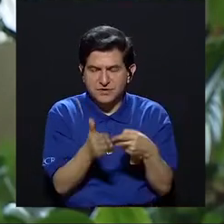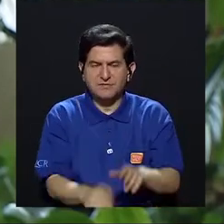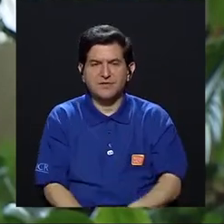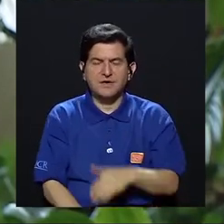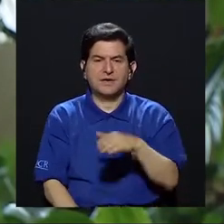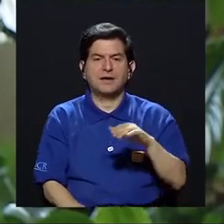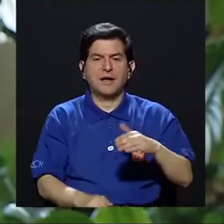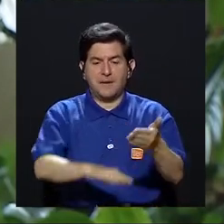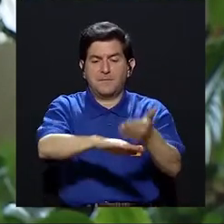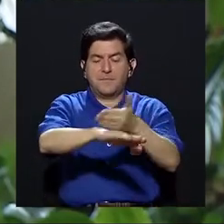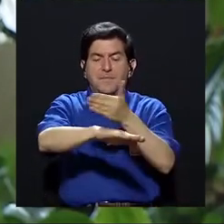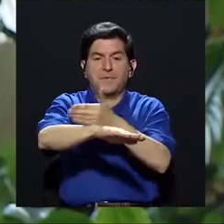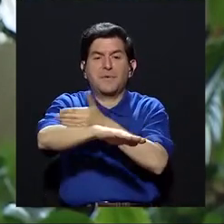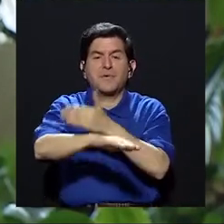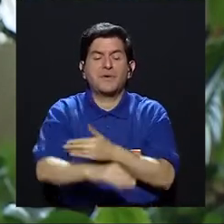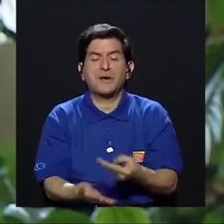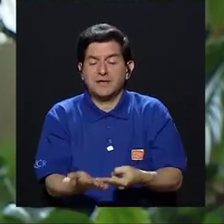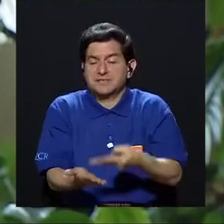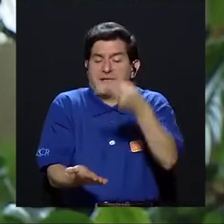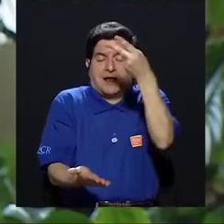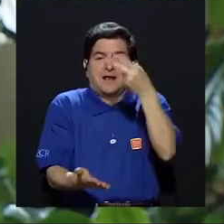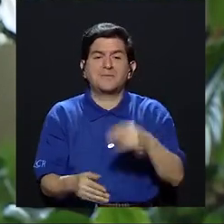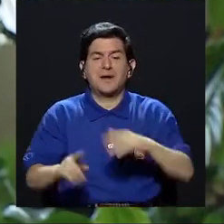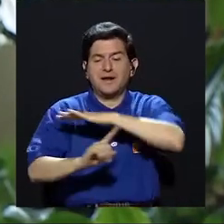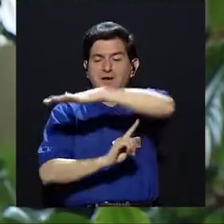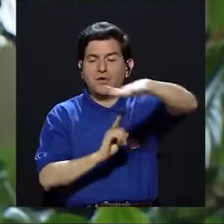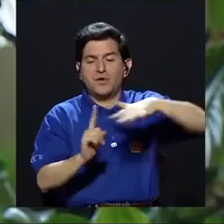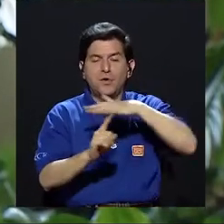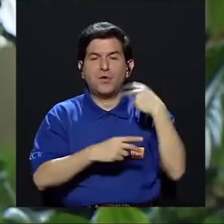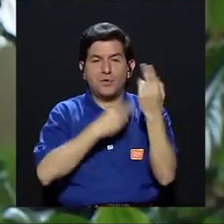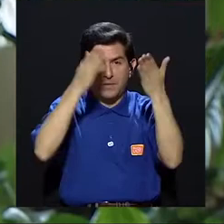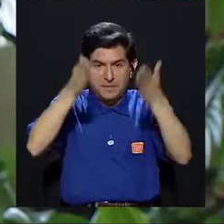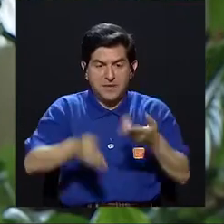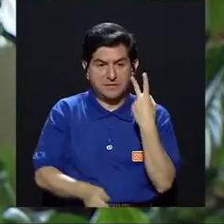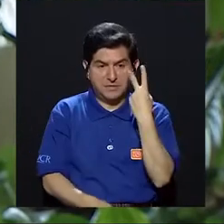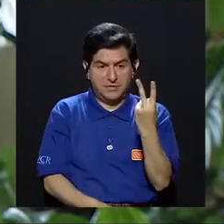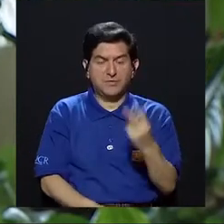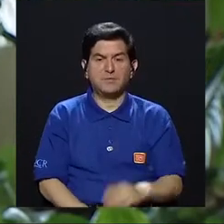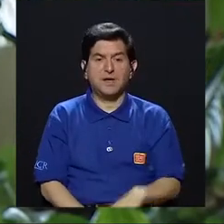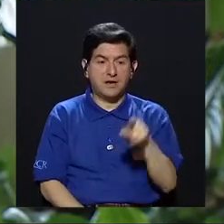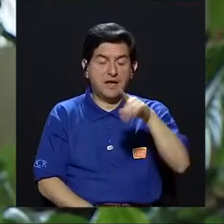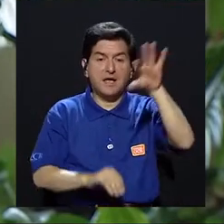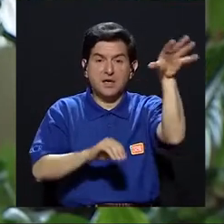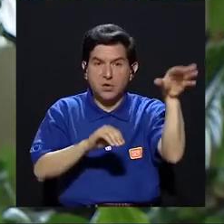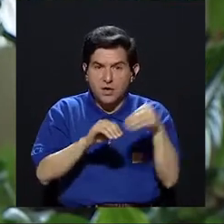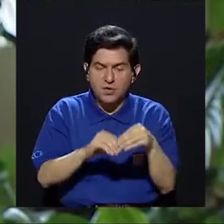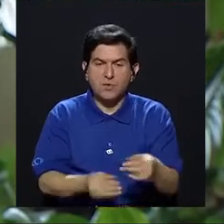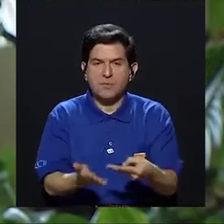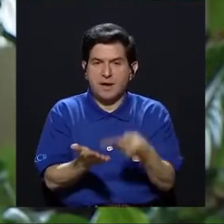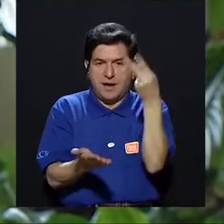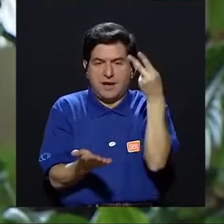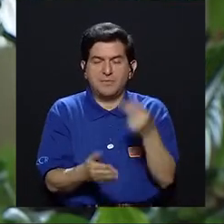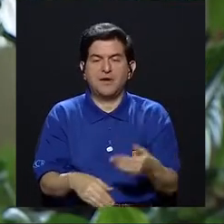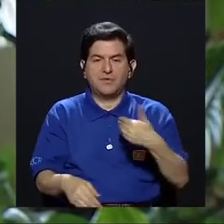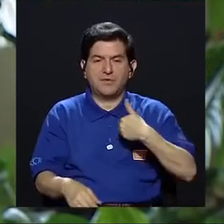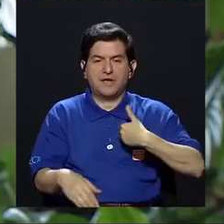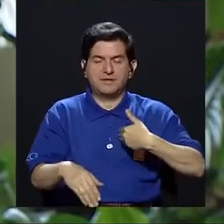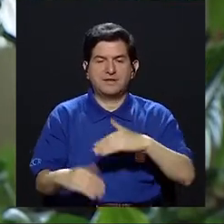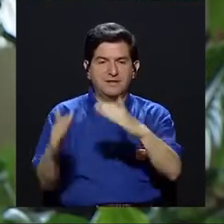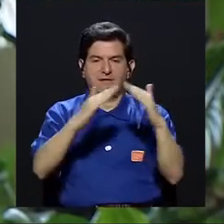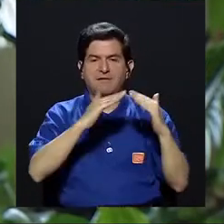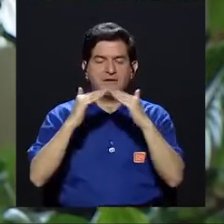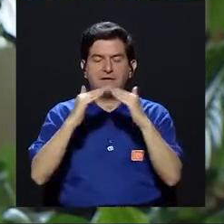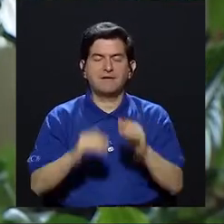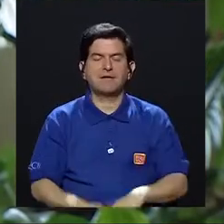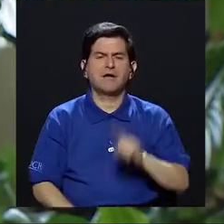una mejora a ese entorno, un valor, que los vecinos vean que más bien le está sumando a la plusvalía del barrio.